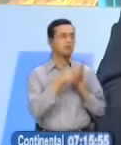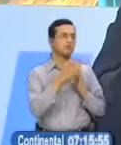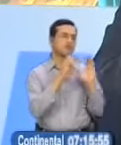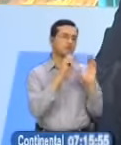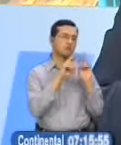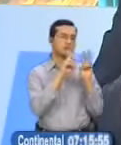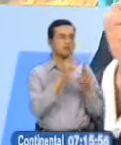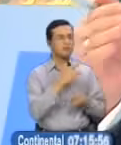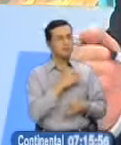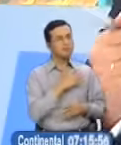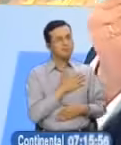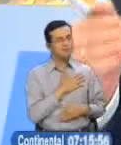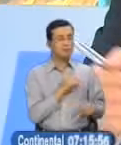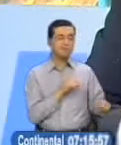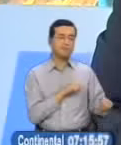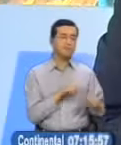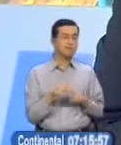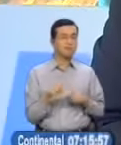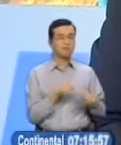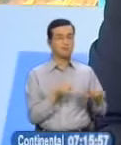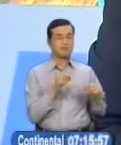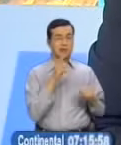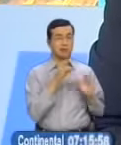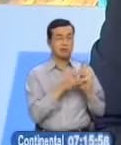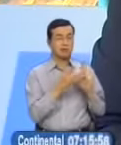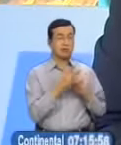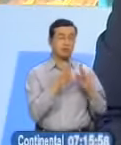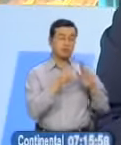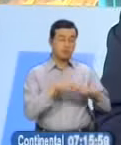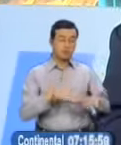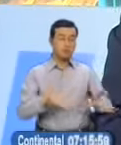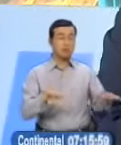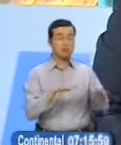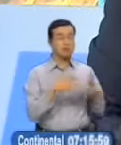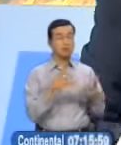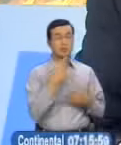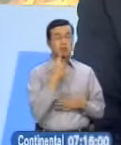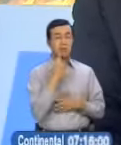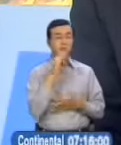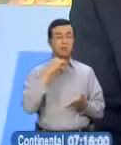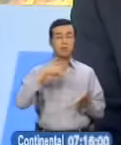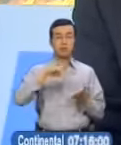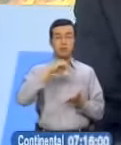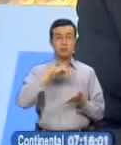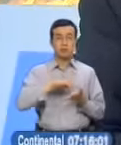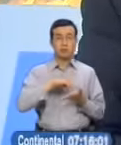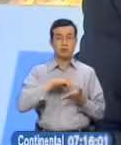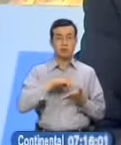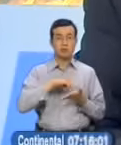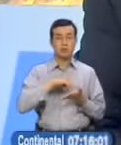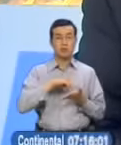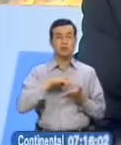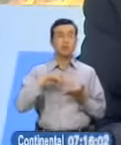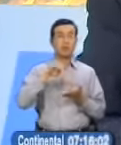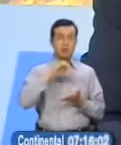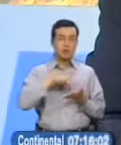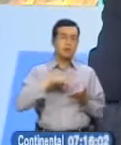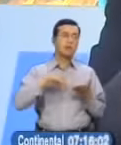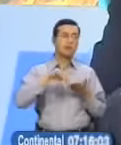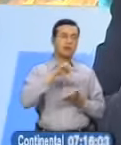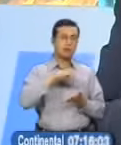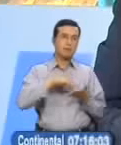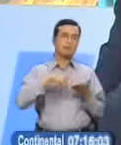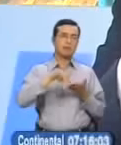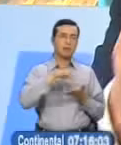este lamentable suceso, evento, el 16 de abril, estamos hablando de Manabí, y mucho se habla de Manabí. Yo sé que